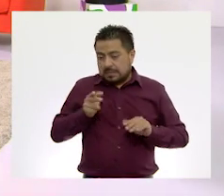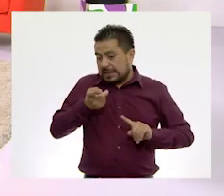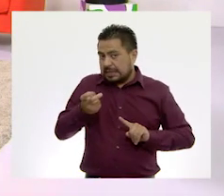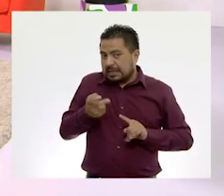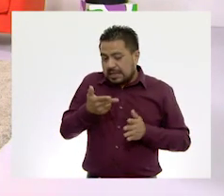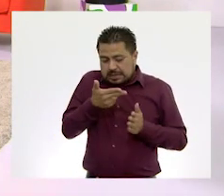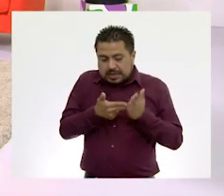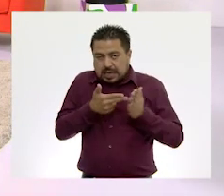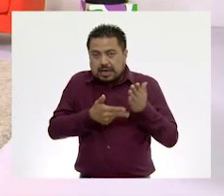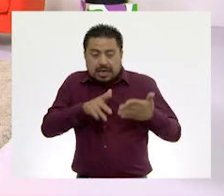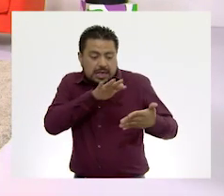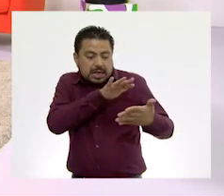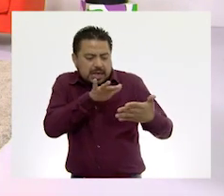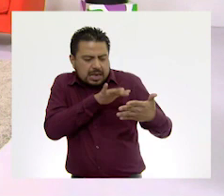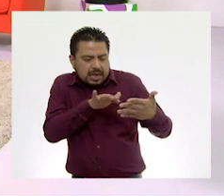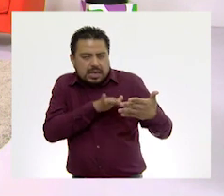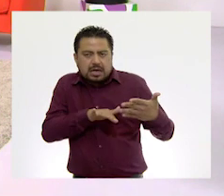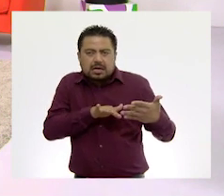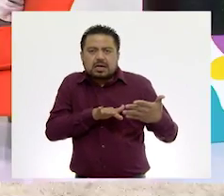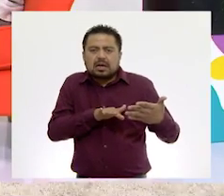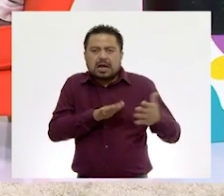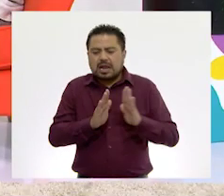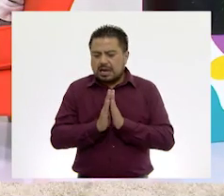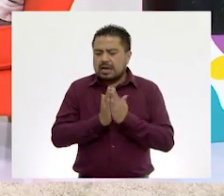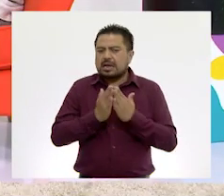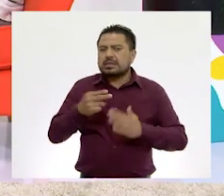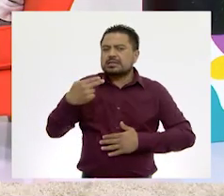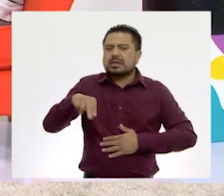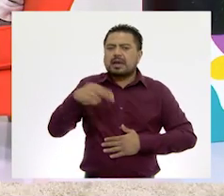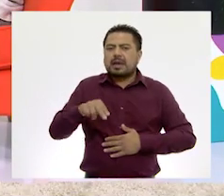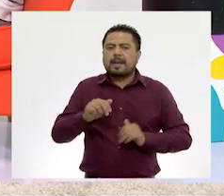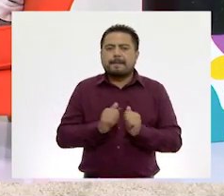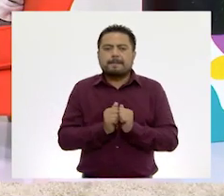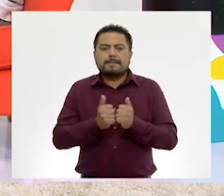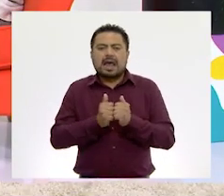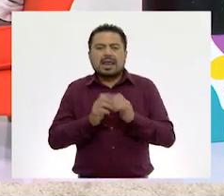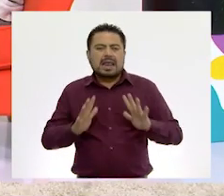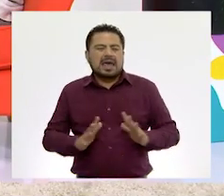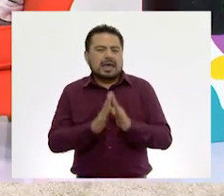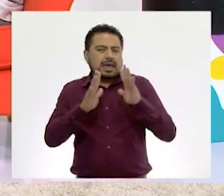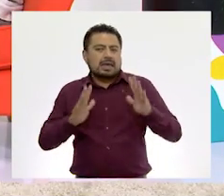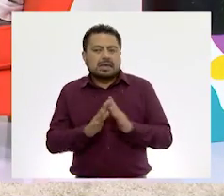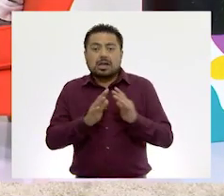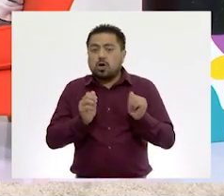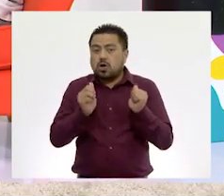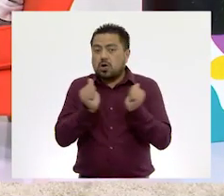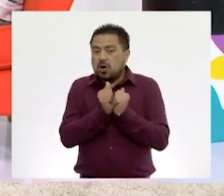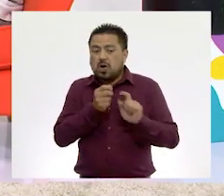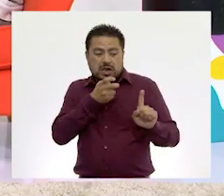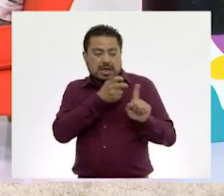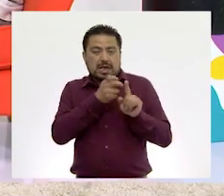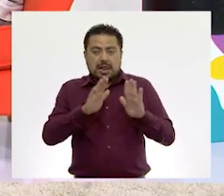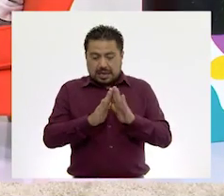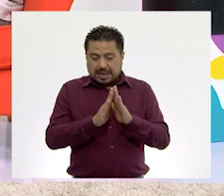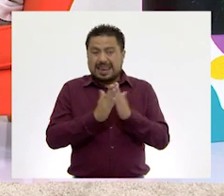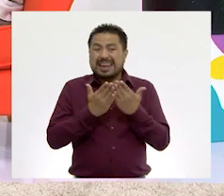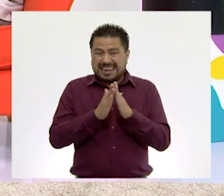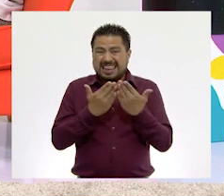de lectura leímos un libro que se llama El pan de la guerra. Y a través de ese